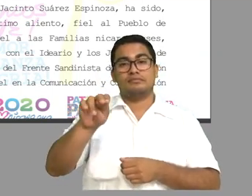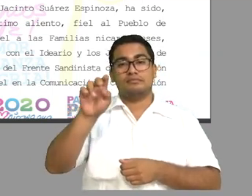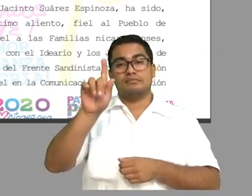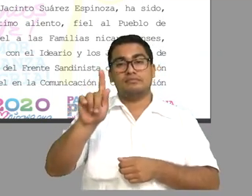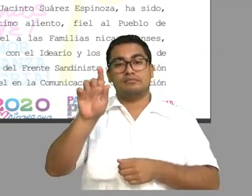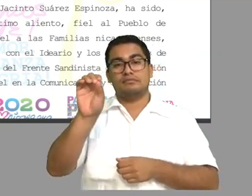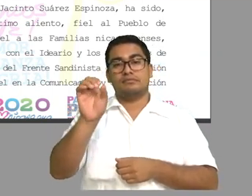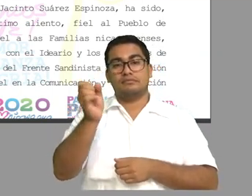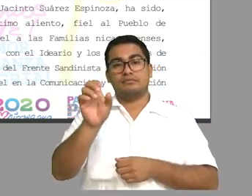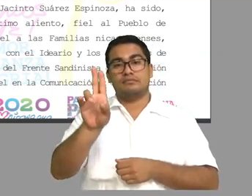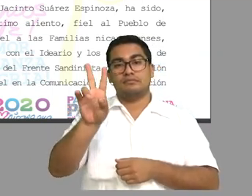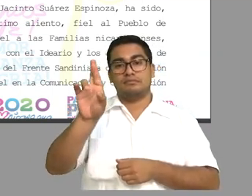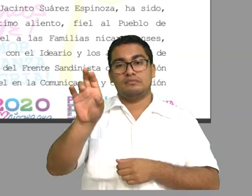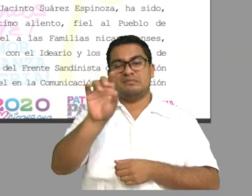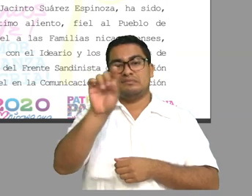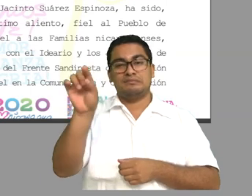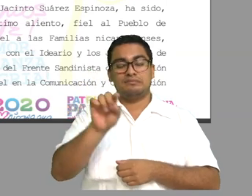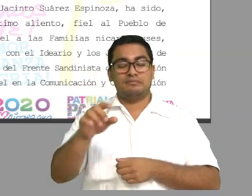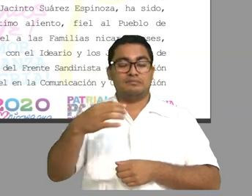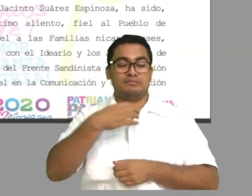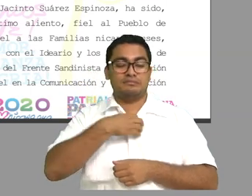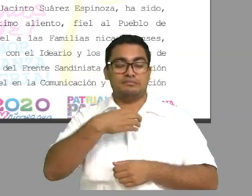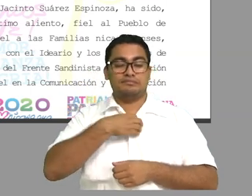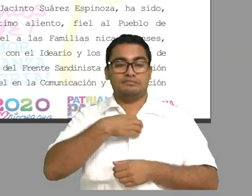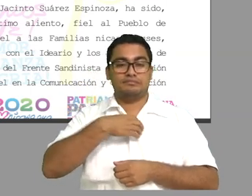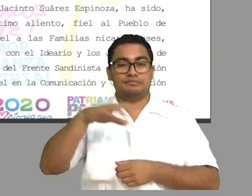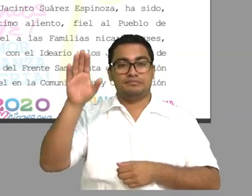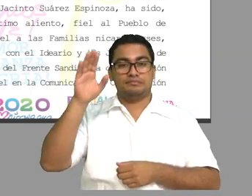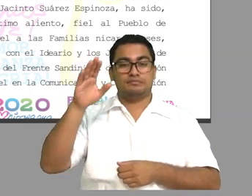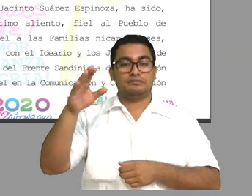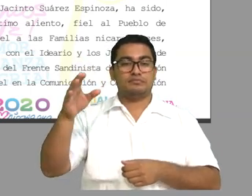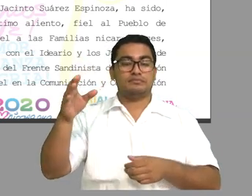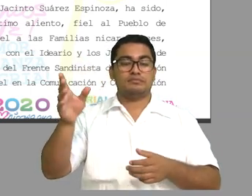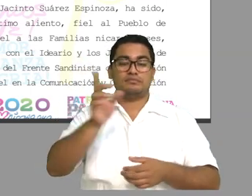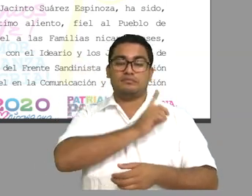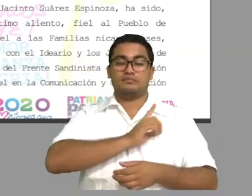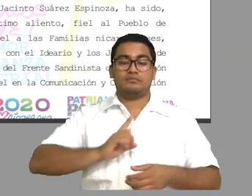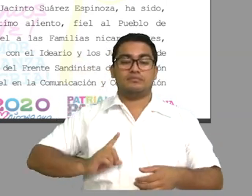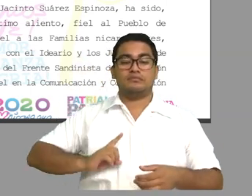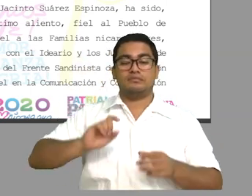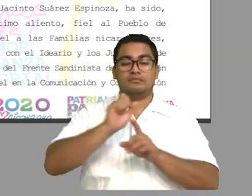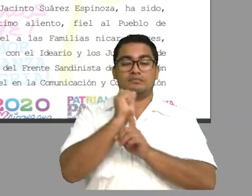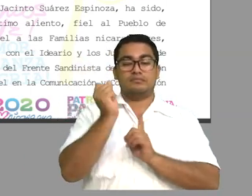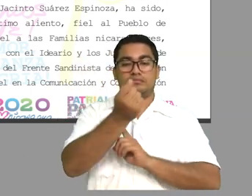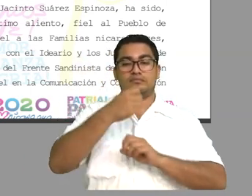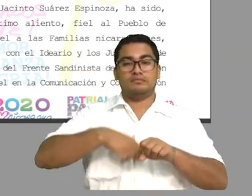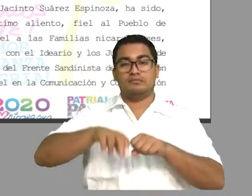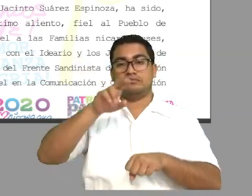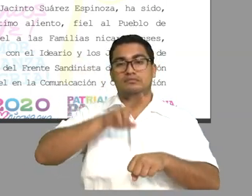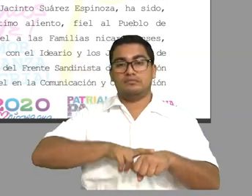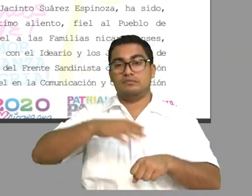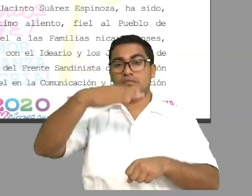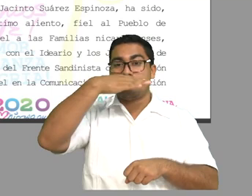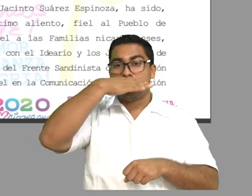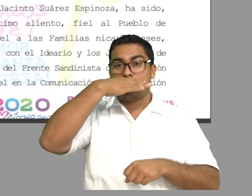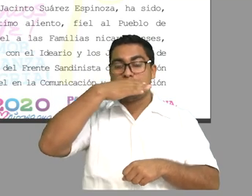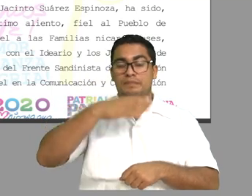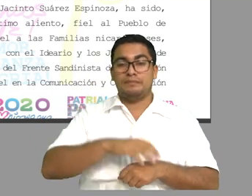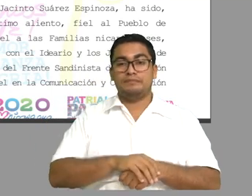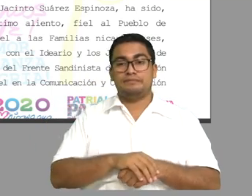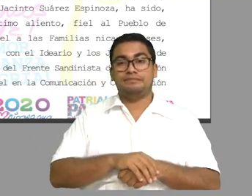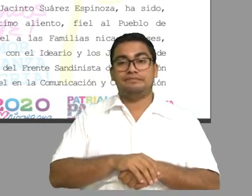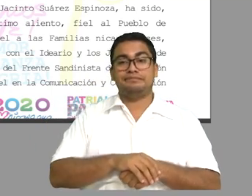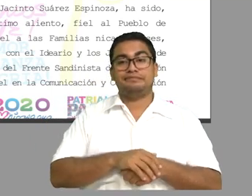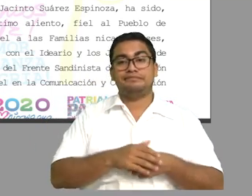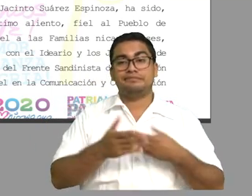Suárez Espinosa, militante histórico y diputado ante esta Asamblea Nacional, donde ha